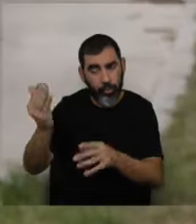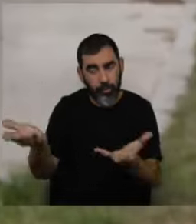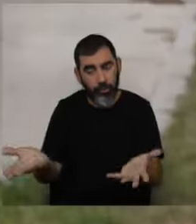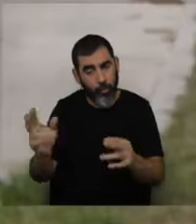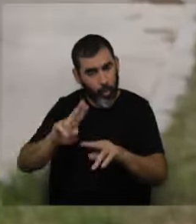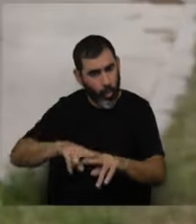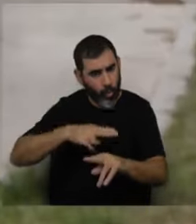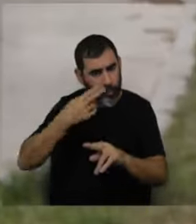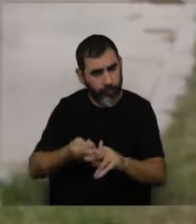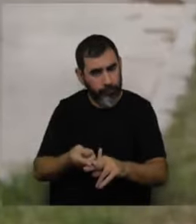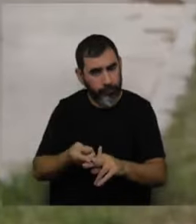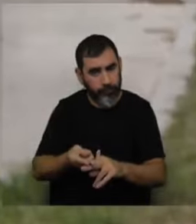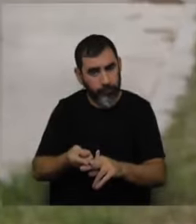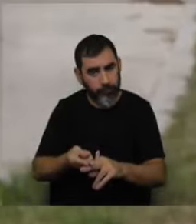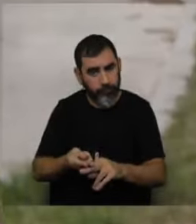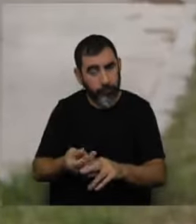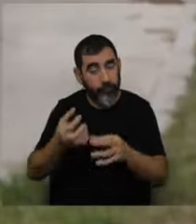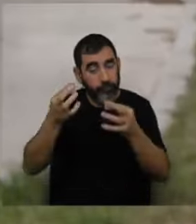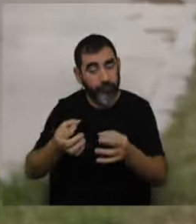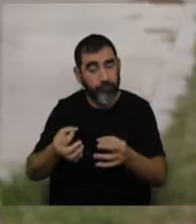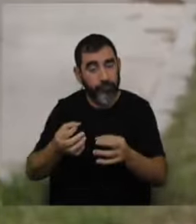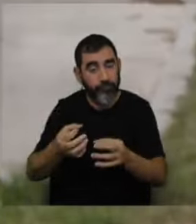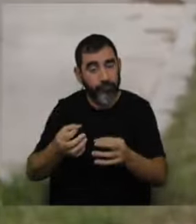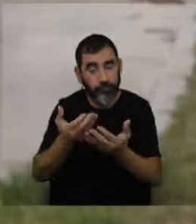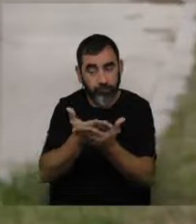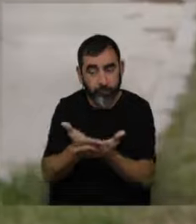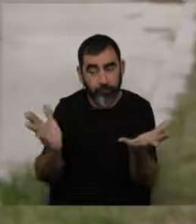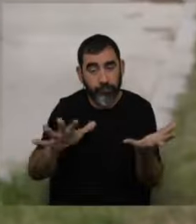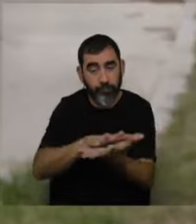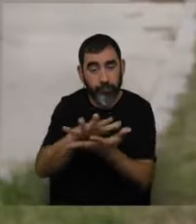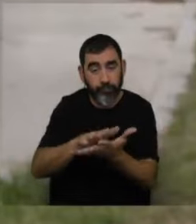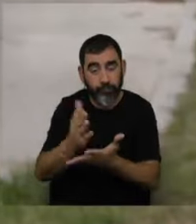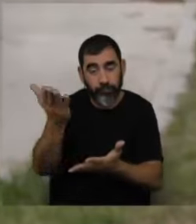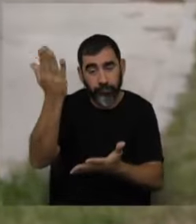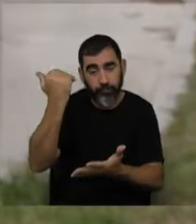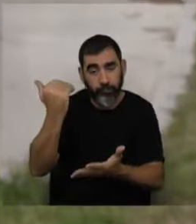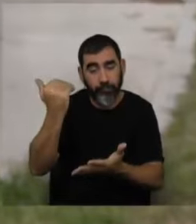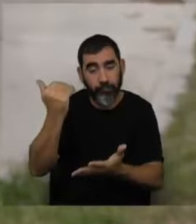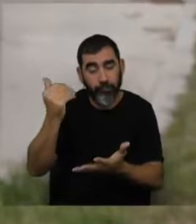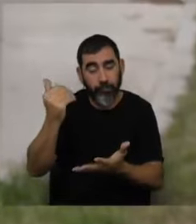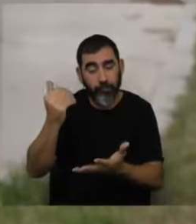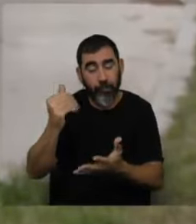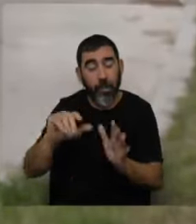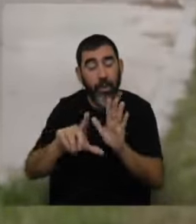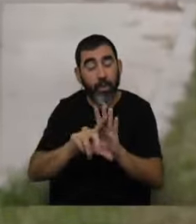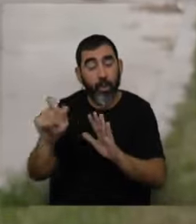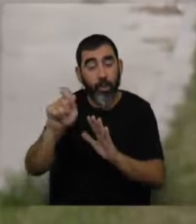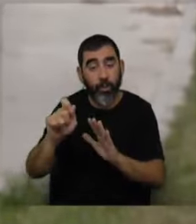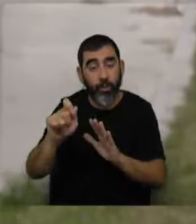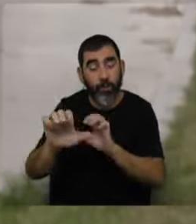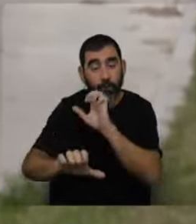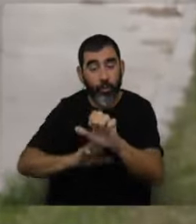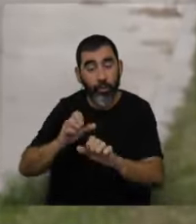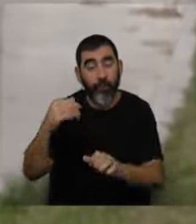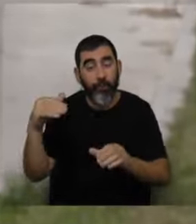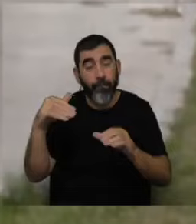justamente sale en el marco de esta como revisación de lo que sucedió en aquel hecho de la Lu que sabemos que a nivel de